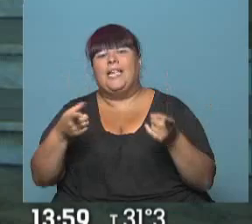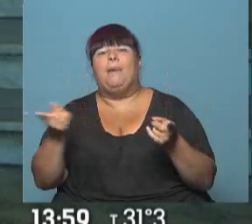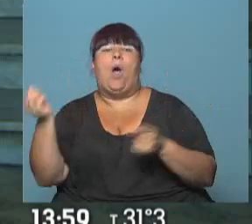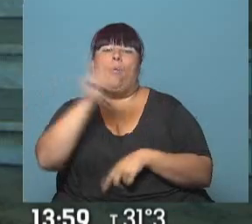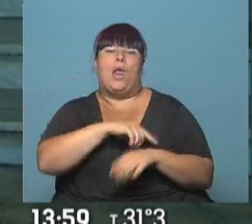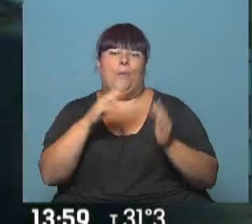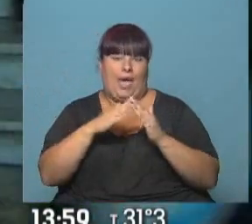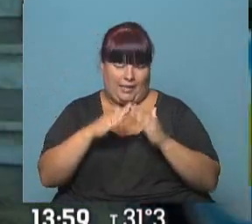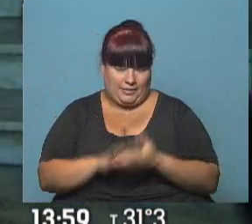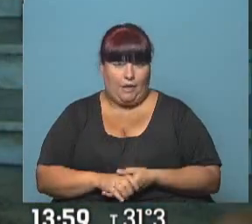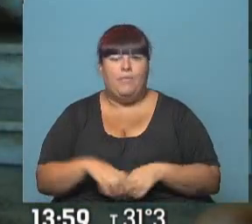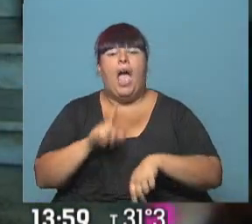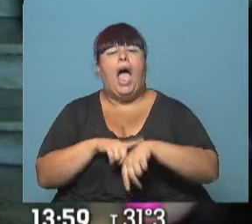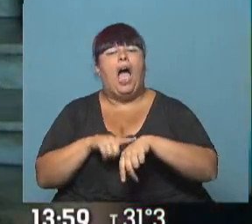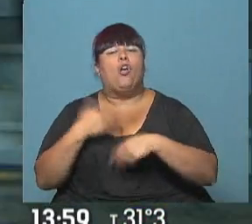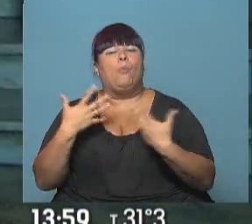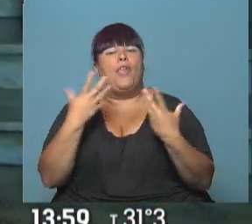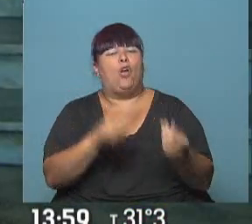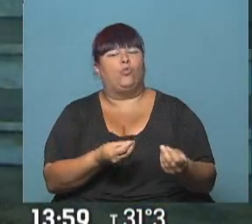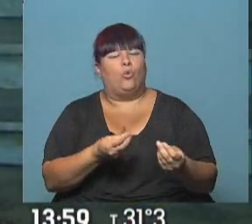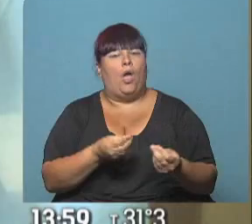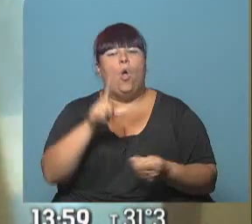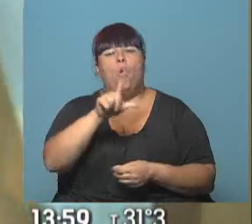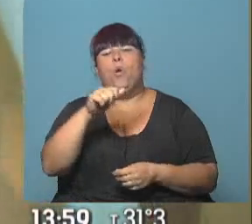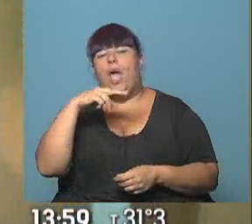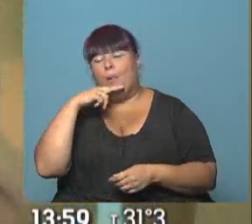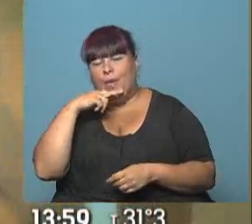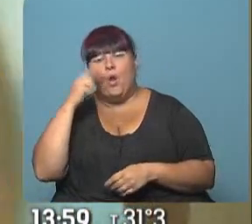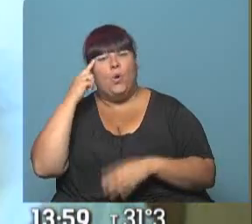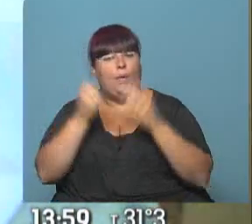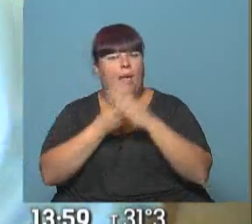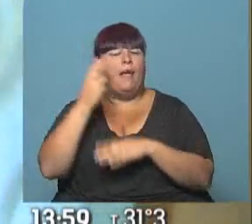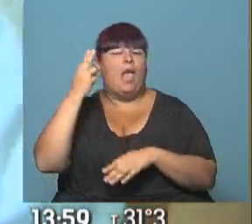la vuelta a casa. ¿Y en qué horario se puede venir a colaborar? De lunes a viernes, de 9 a 21 horas.